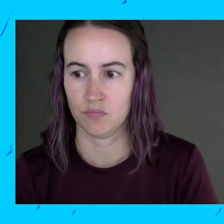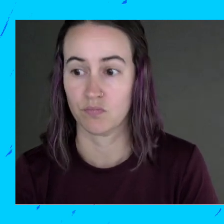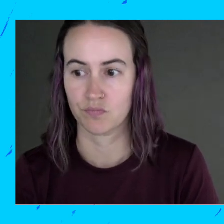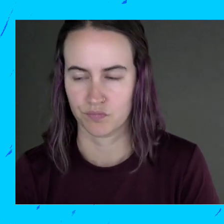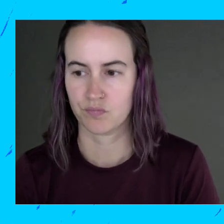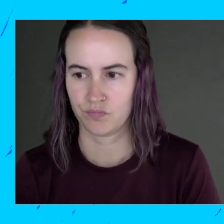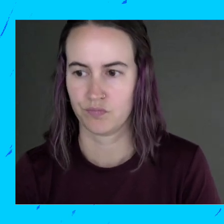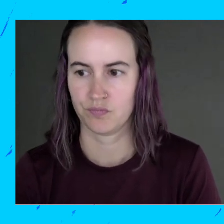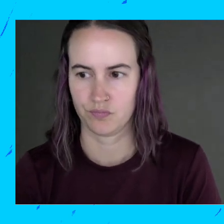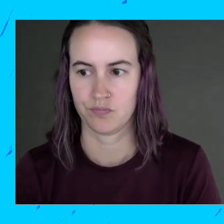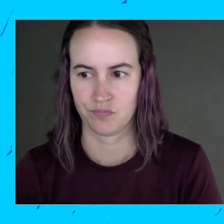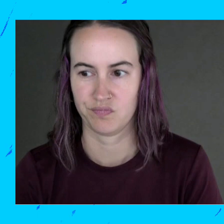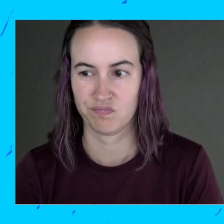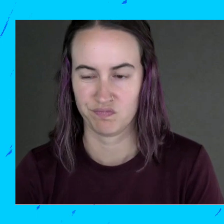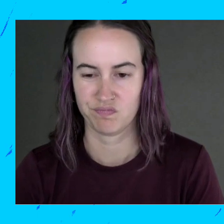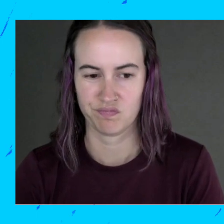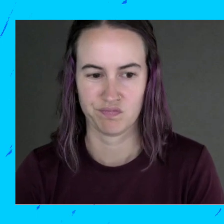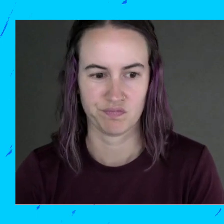los